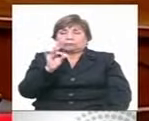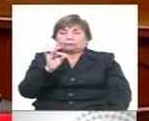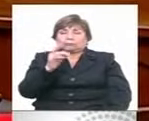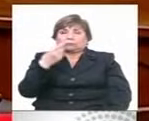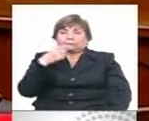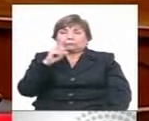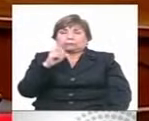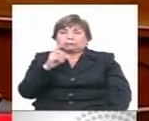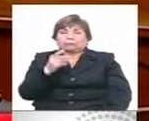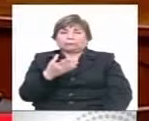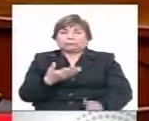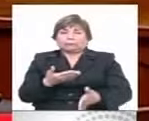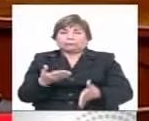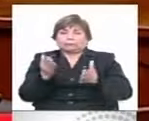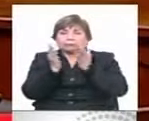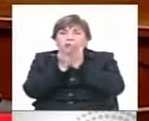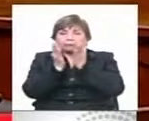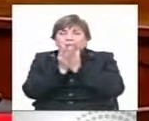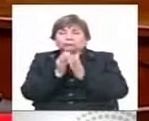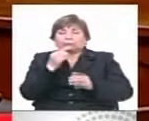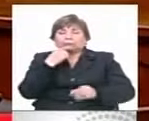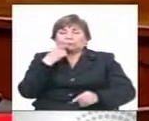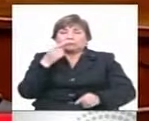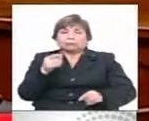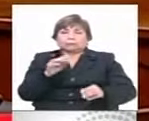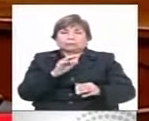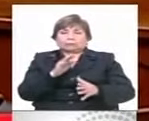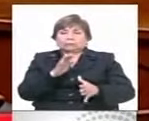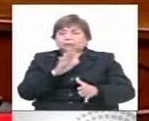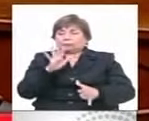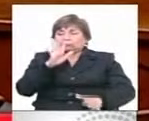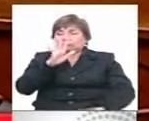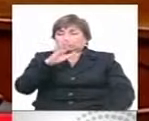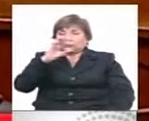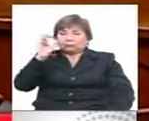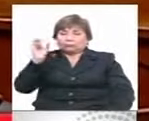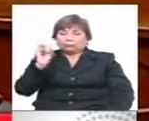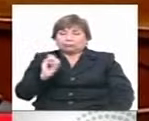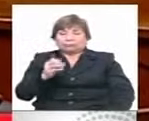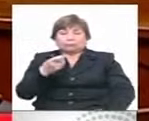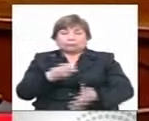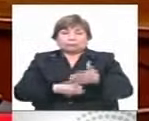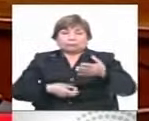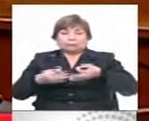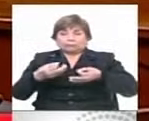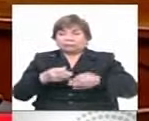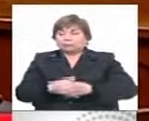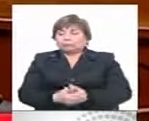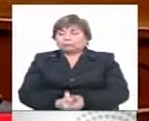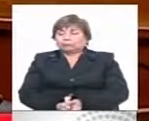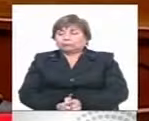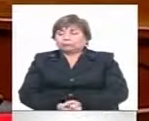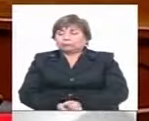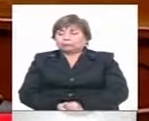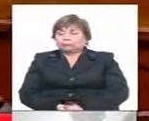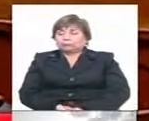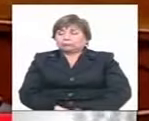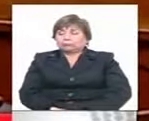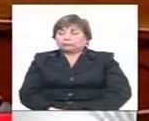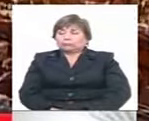millones a educación, es decir, casi la quinta parte del presupuesto total.